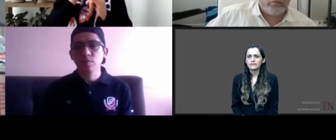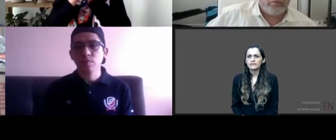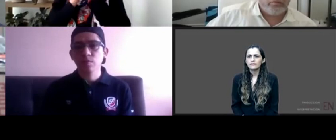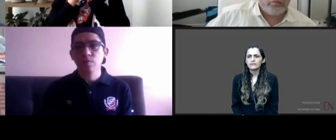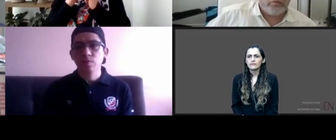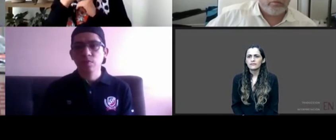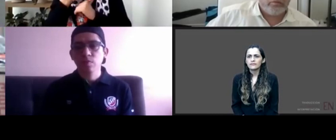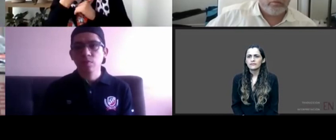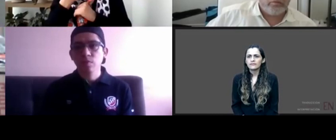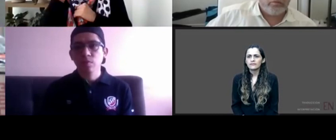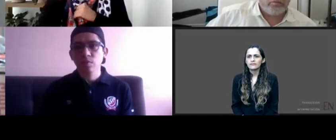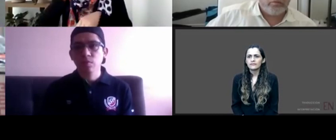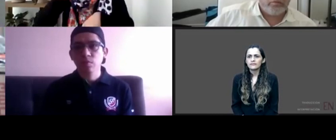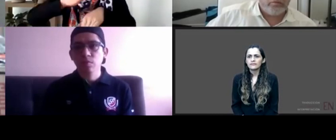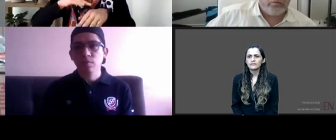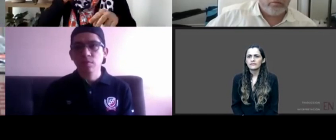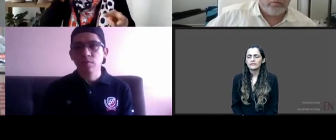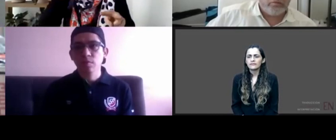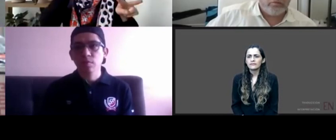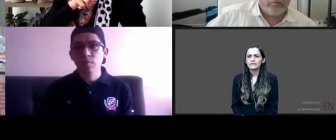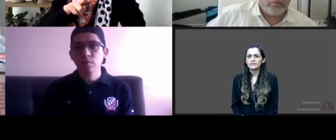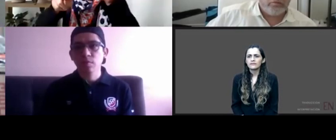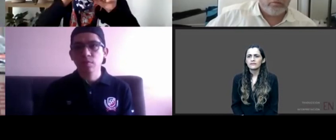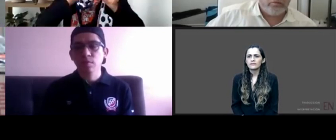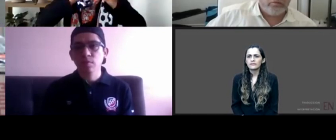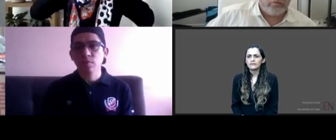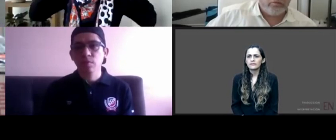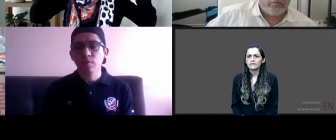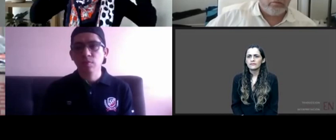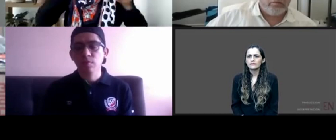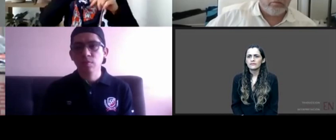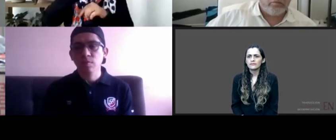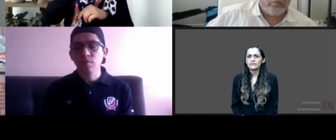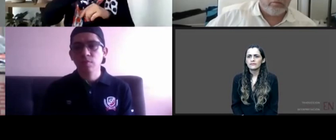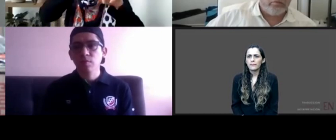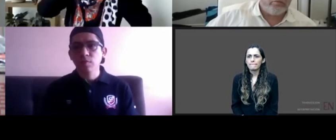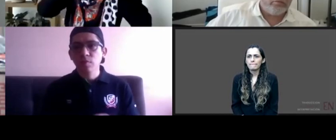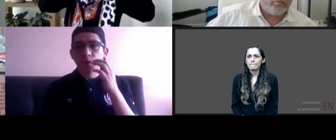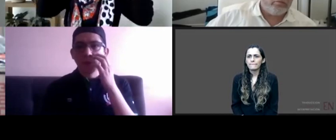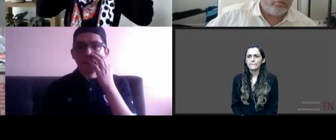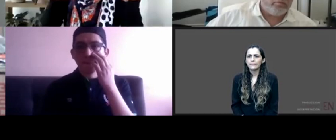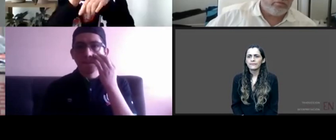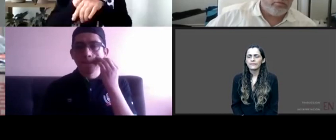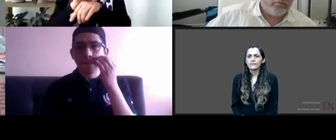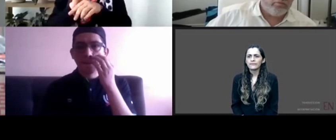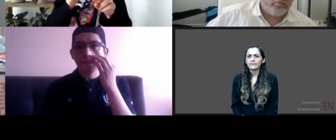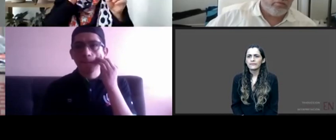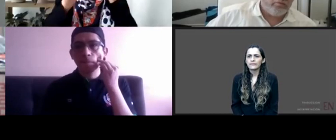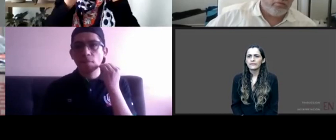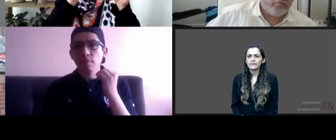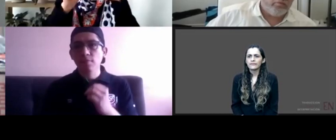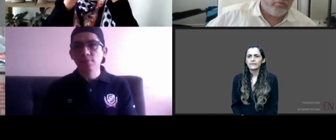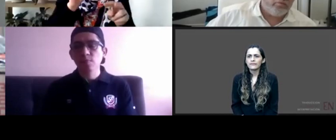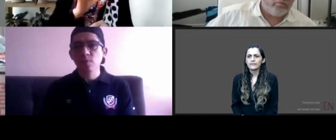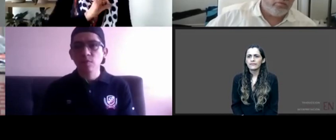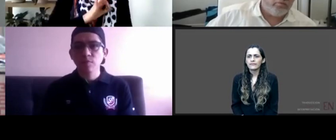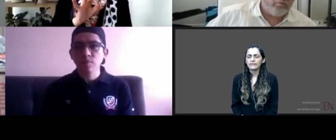pensar en sus especificidades. Hay ideas de que solamente con el intérprete se